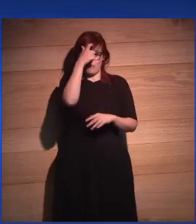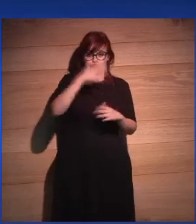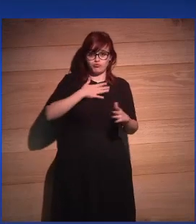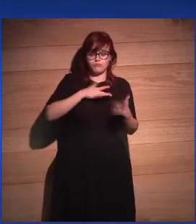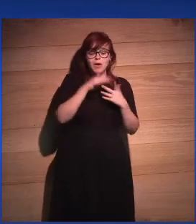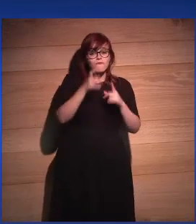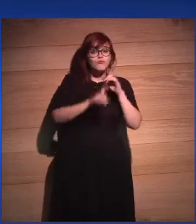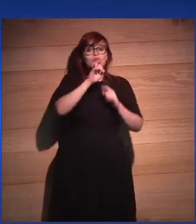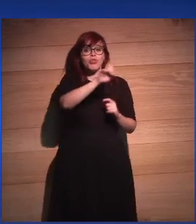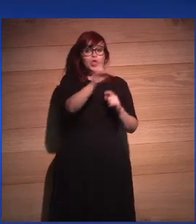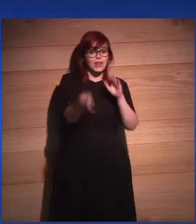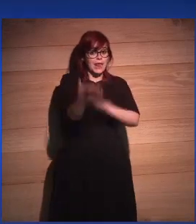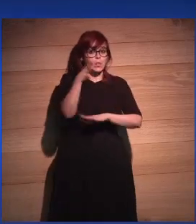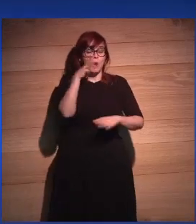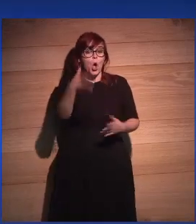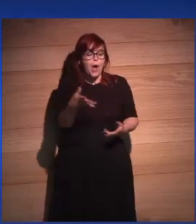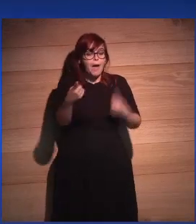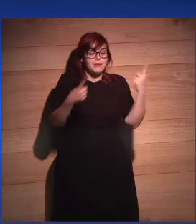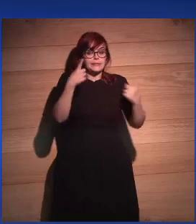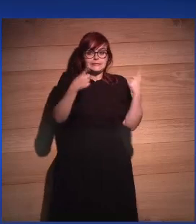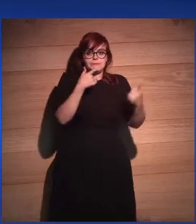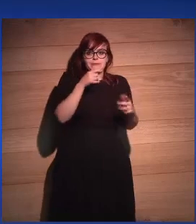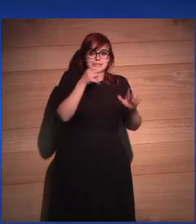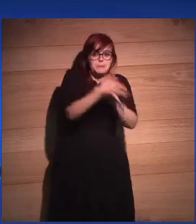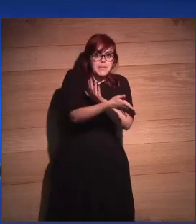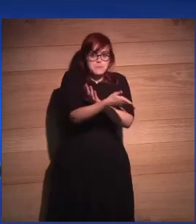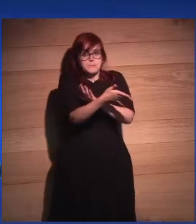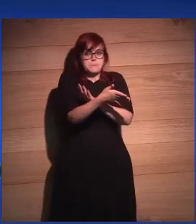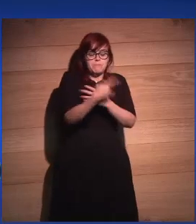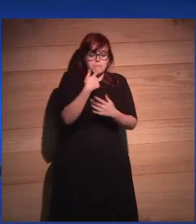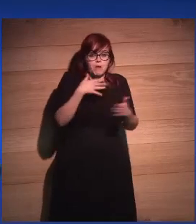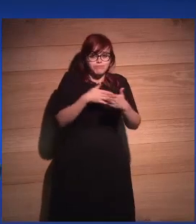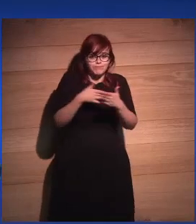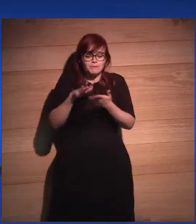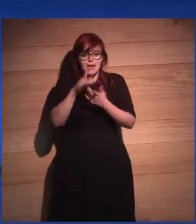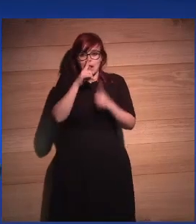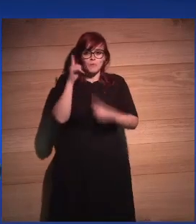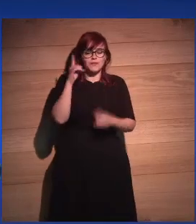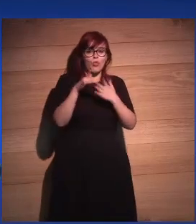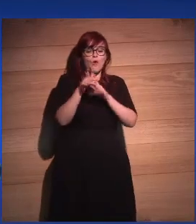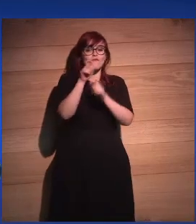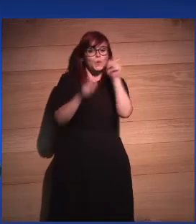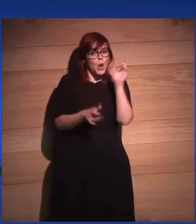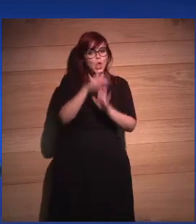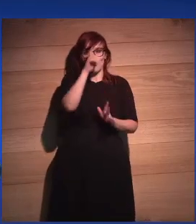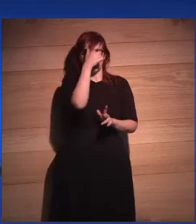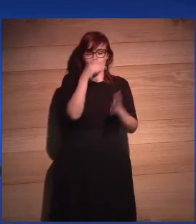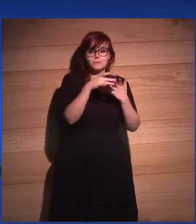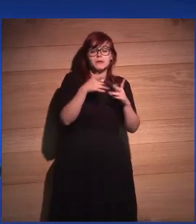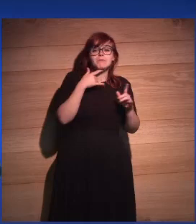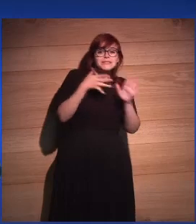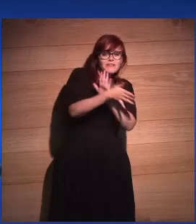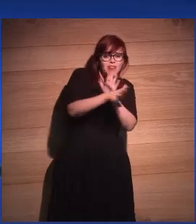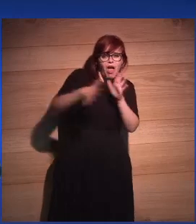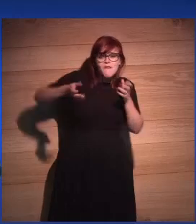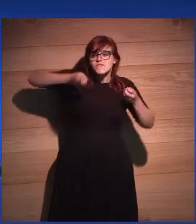en la Fundación para hablar entre nosotros porque había cosas que no sabíamos cómo explicar. Y el año pasado hemos empezado a jugar con los conceptos, ni siquiera los hemos